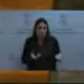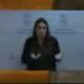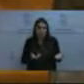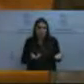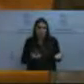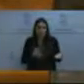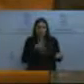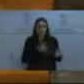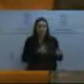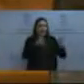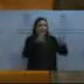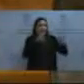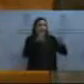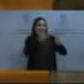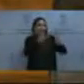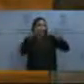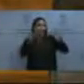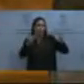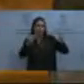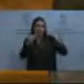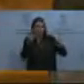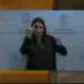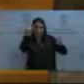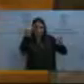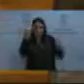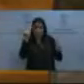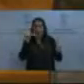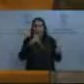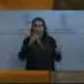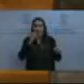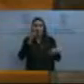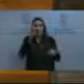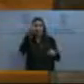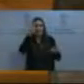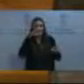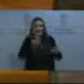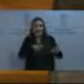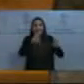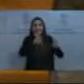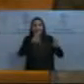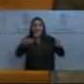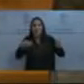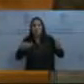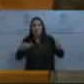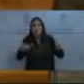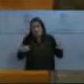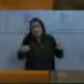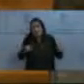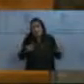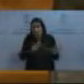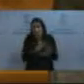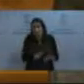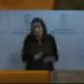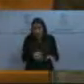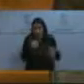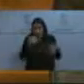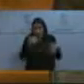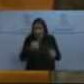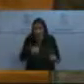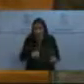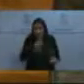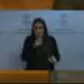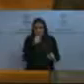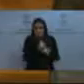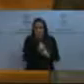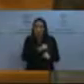dándome titulares de iniciativas, porque está visto que los titulares de estas iniciativas no han dado resultado. El trabajo autónomo en